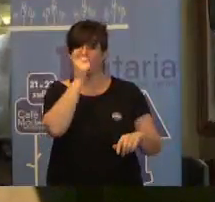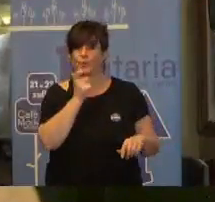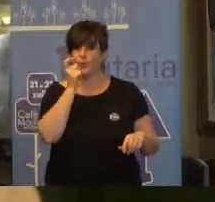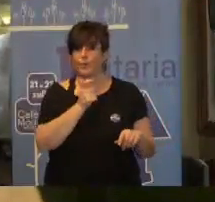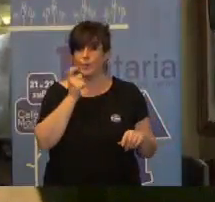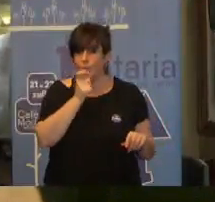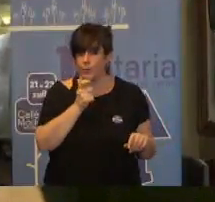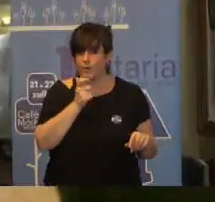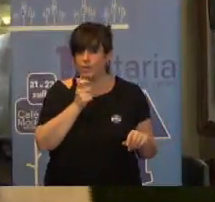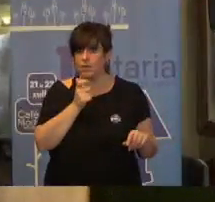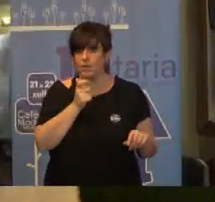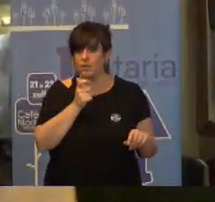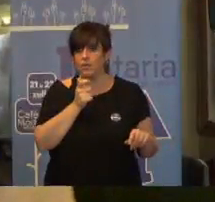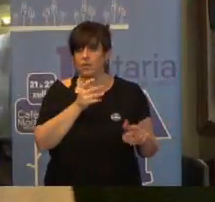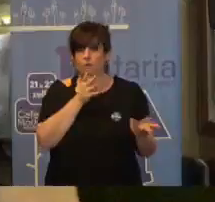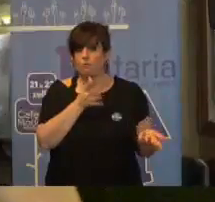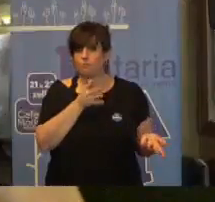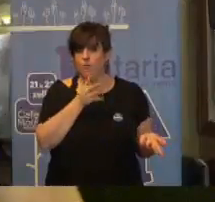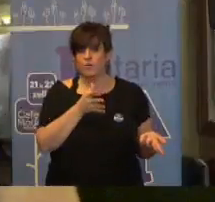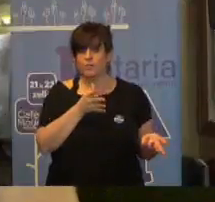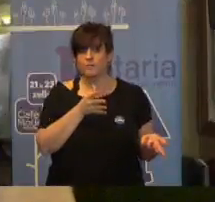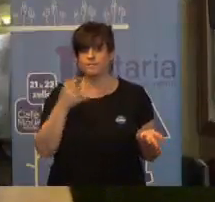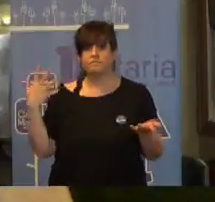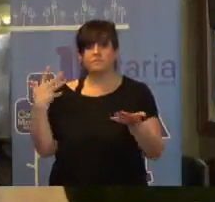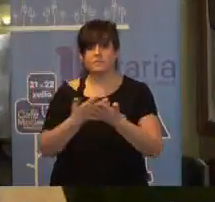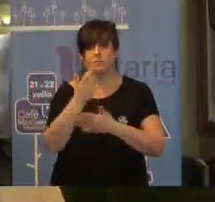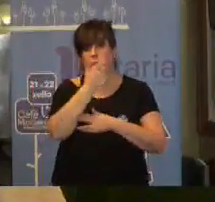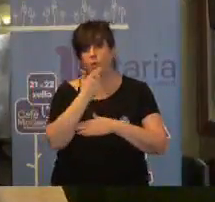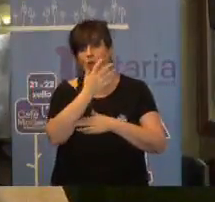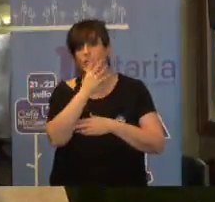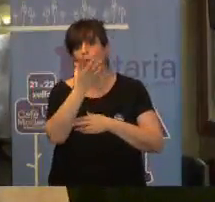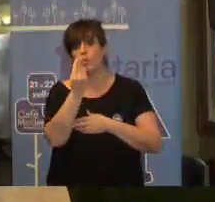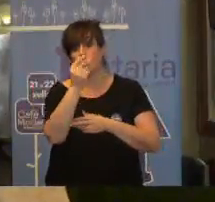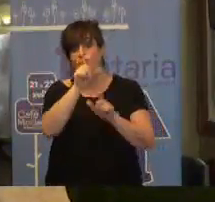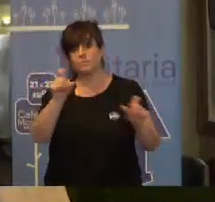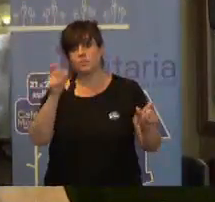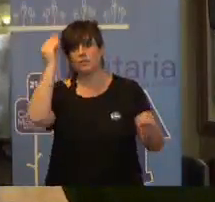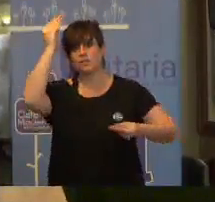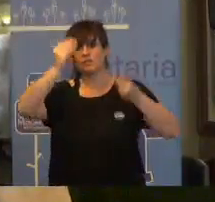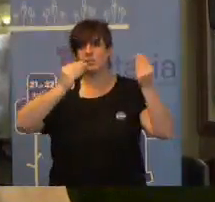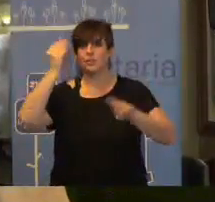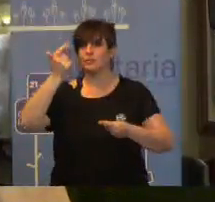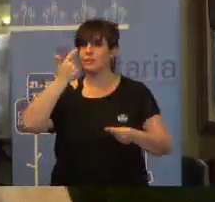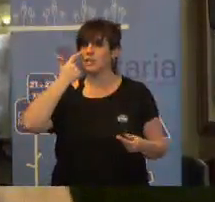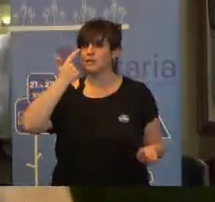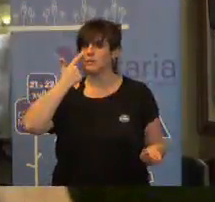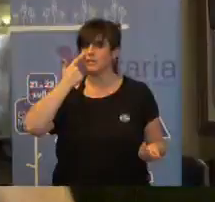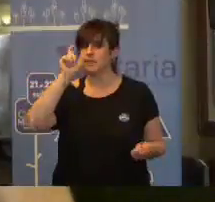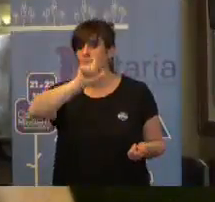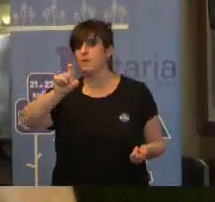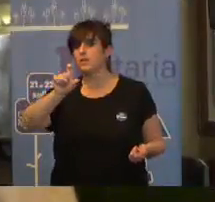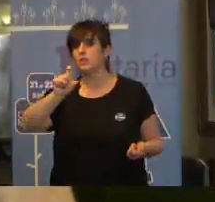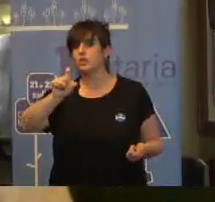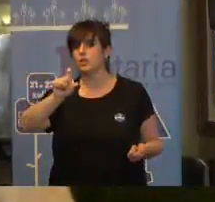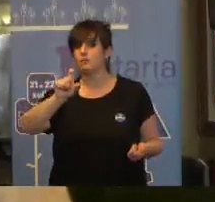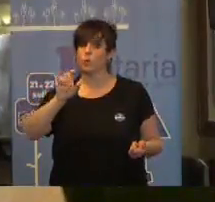porque moitos reflexionábamos sobre o que aportaba ou o que prexudicaba pertenecer a